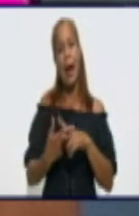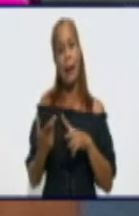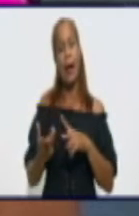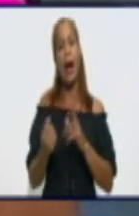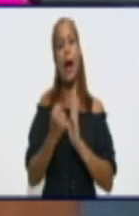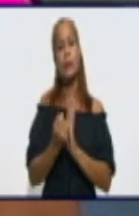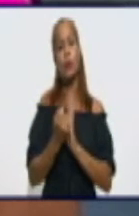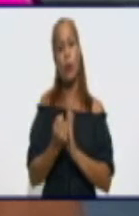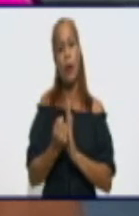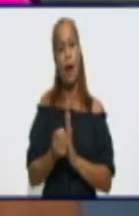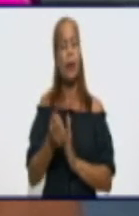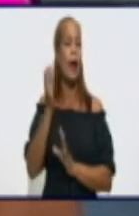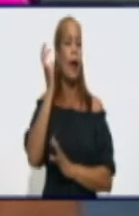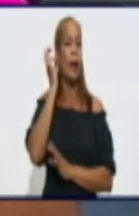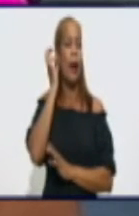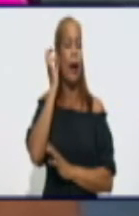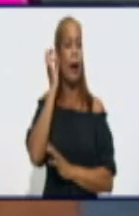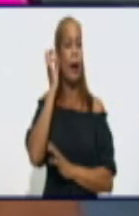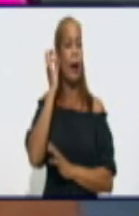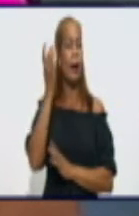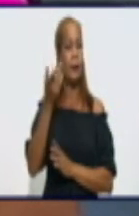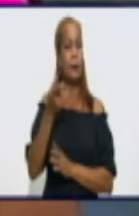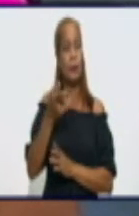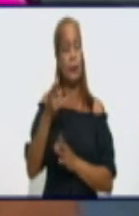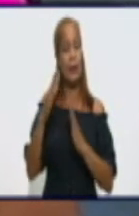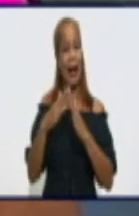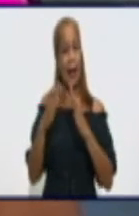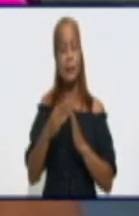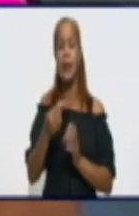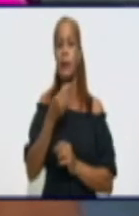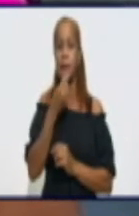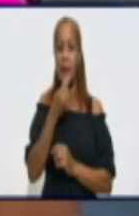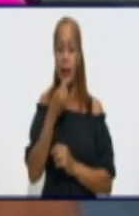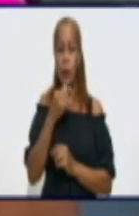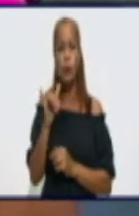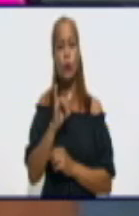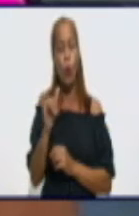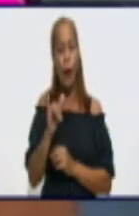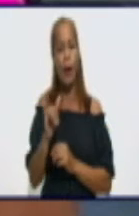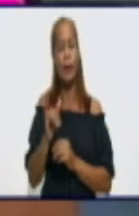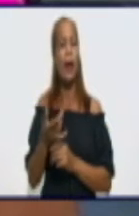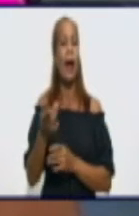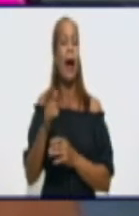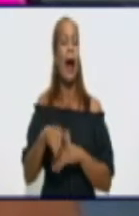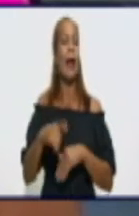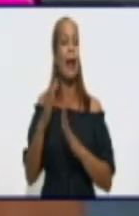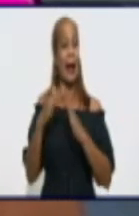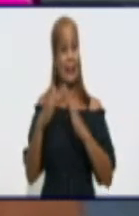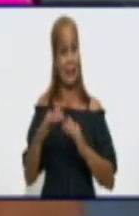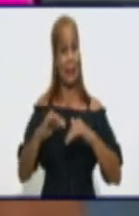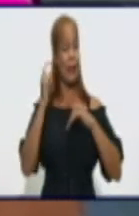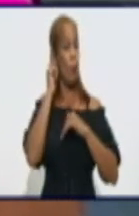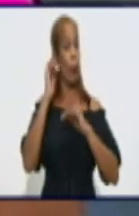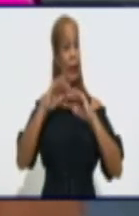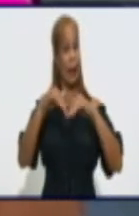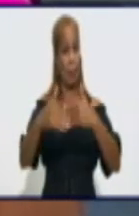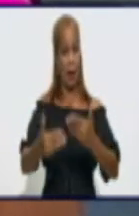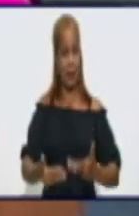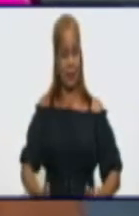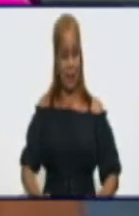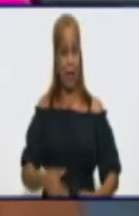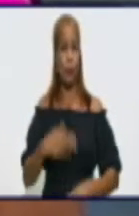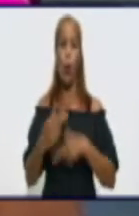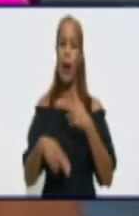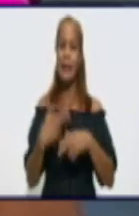hogares maternos en el uso de nasobuco. Y nosotras continuamos apoyando la confección de nasobuco con los propios medios